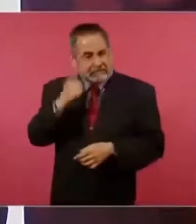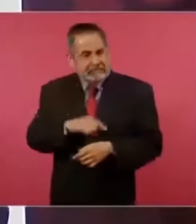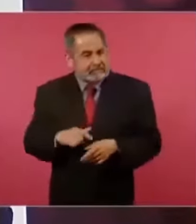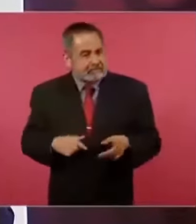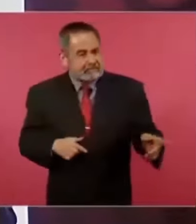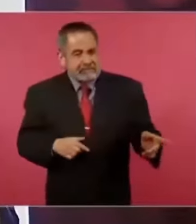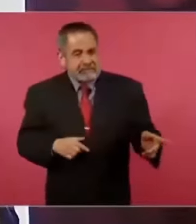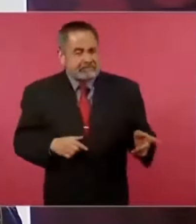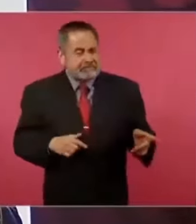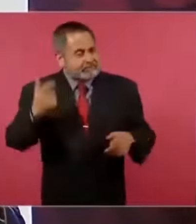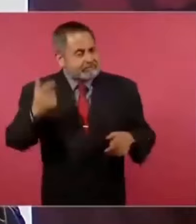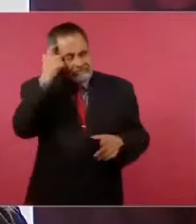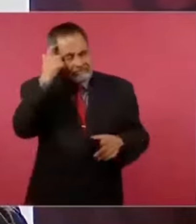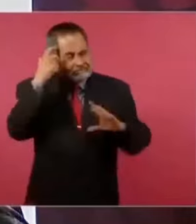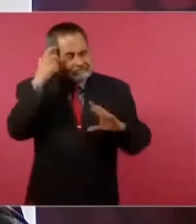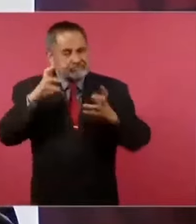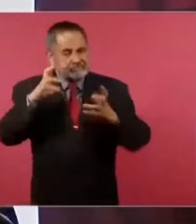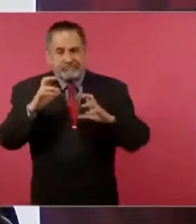descomposición.